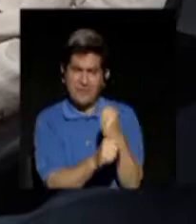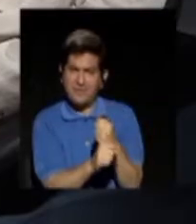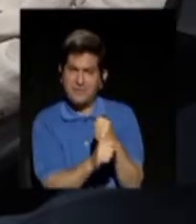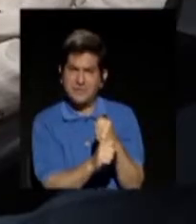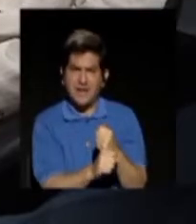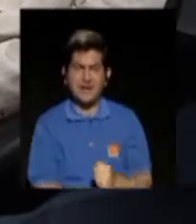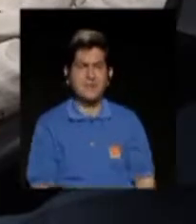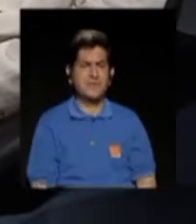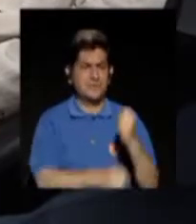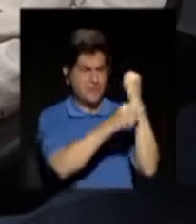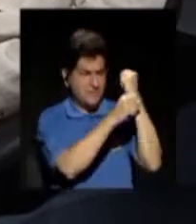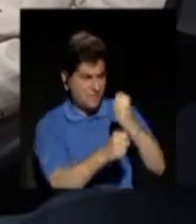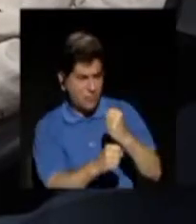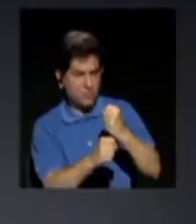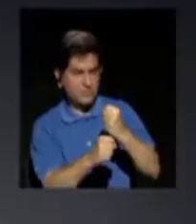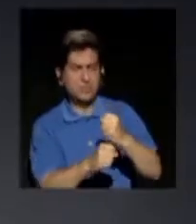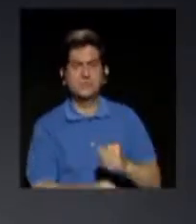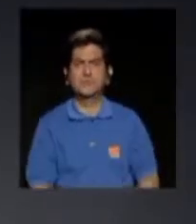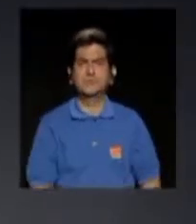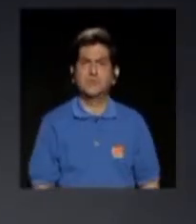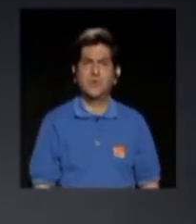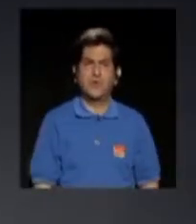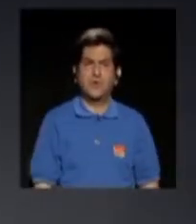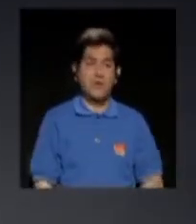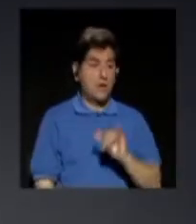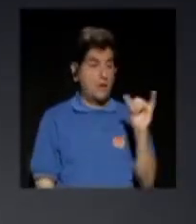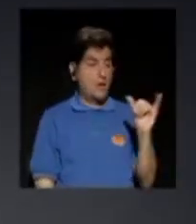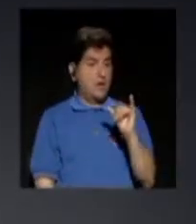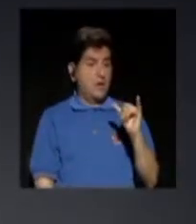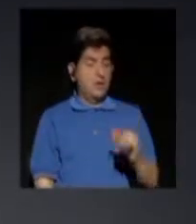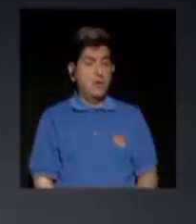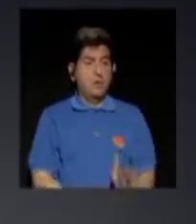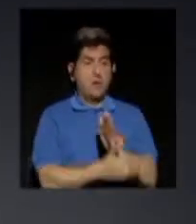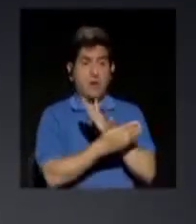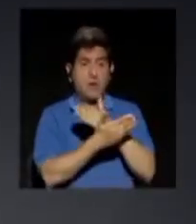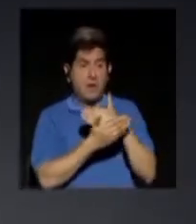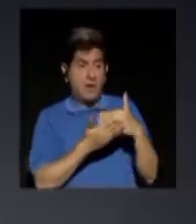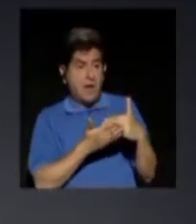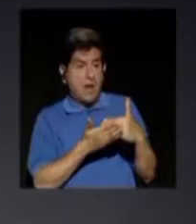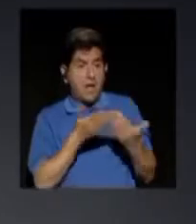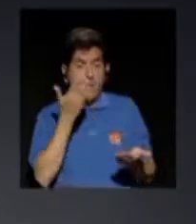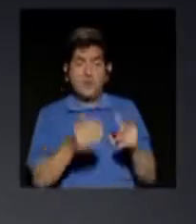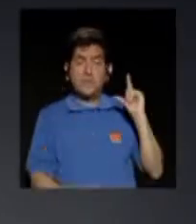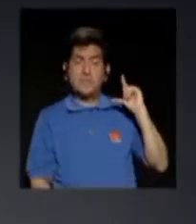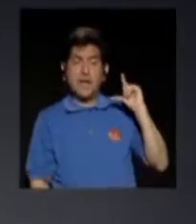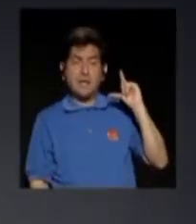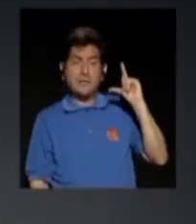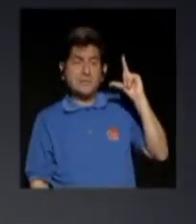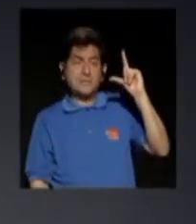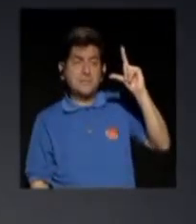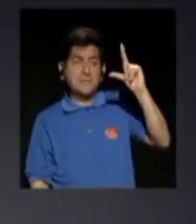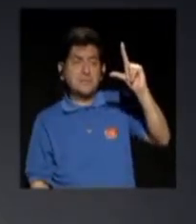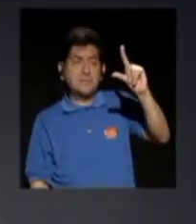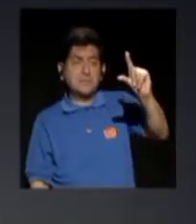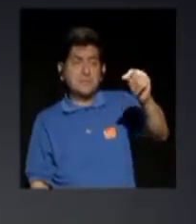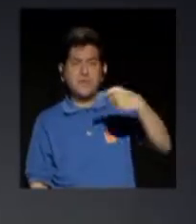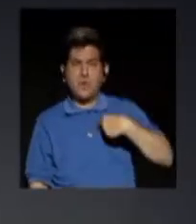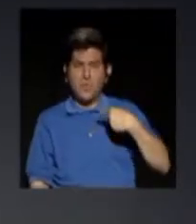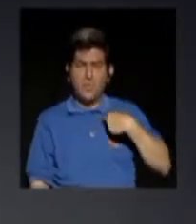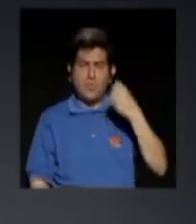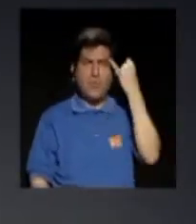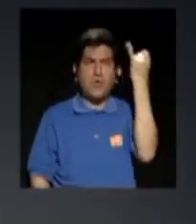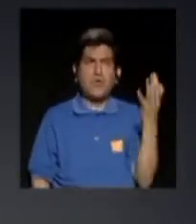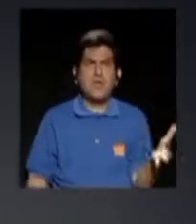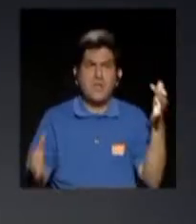de fundaciones e incluso algo tan lejano de lo que uno tiende a asociar